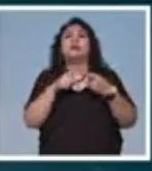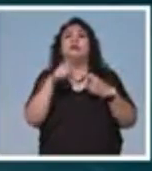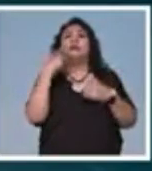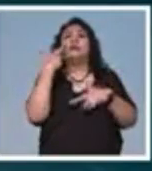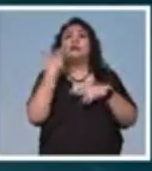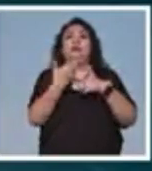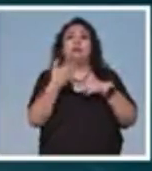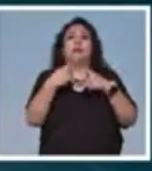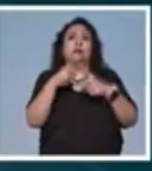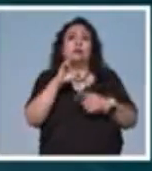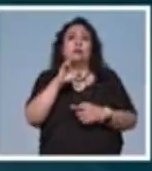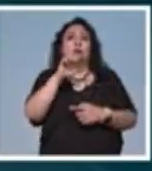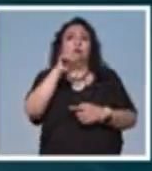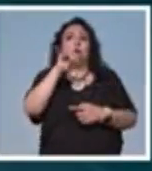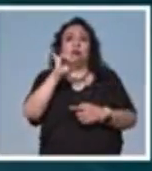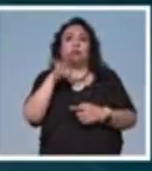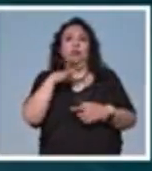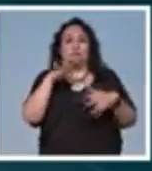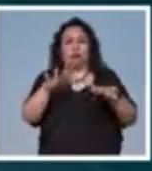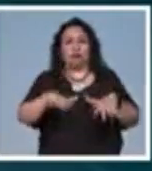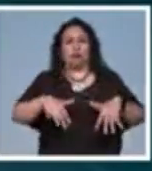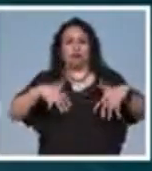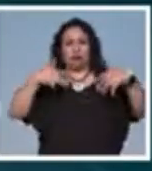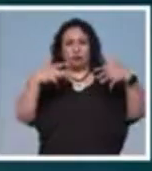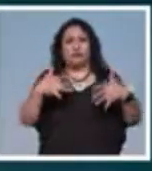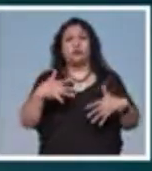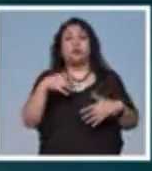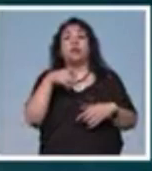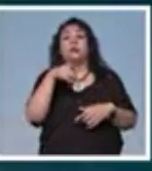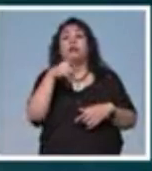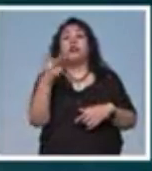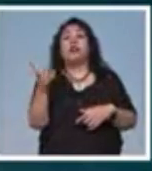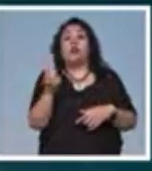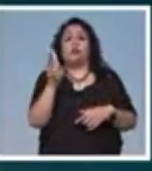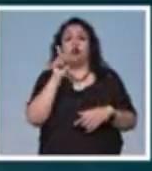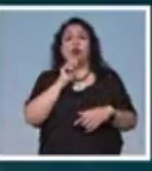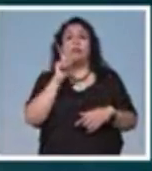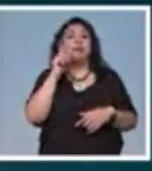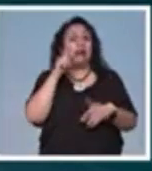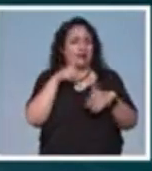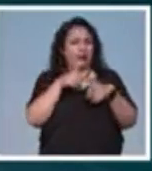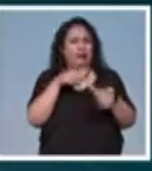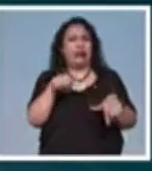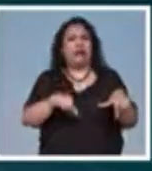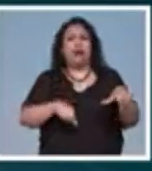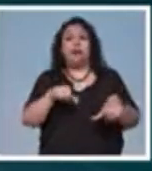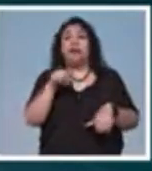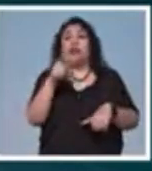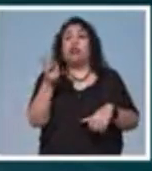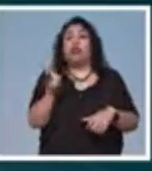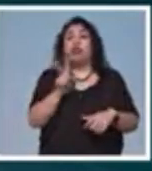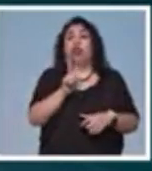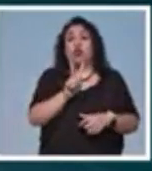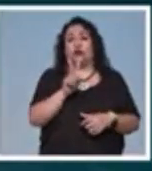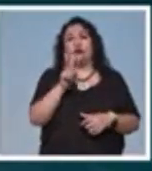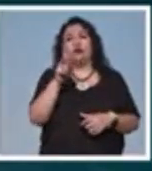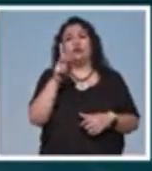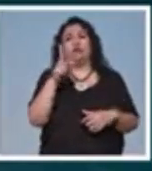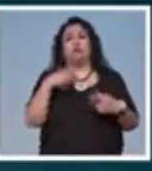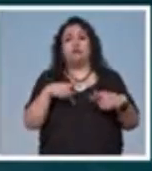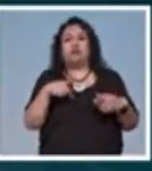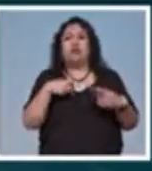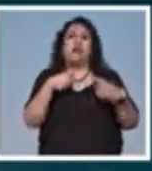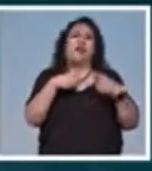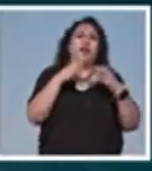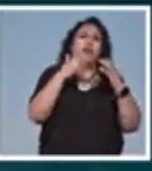cargo de Claudia Mariclán y con el concierto del dueto Volcánticas. Mañana continúan las actividades con el dúo Uglara, que con fusión